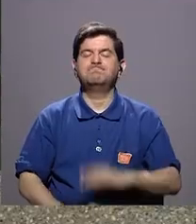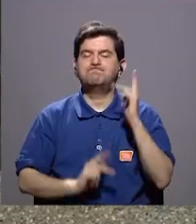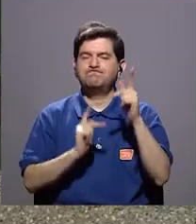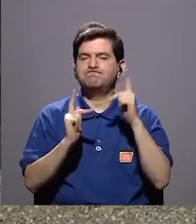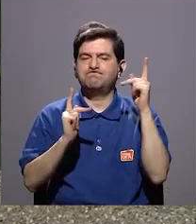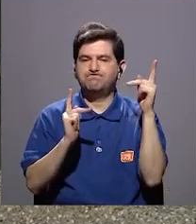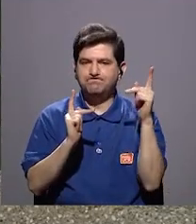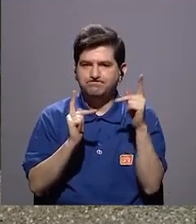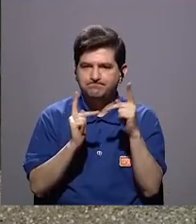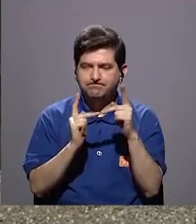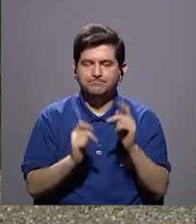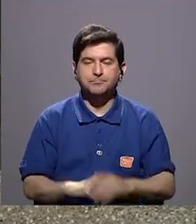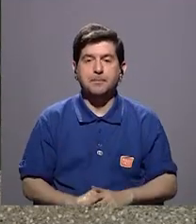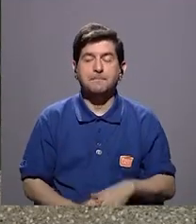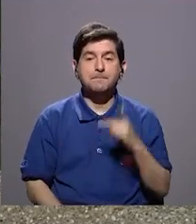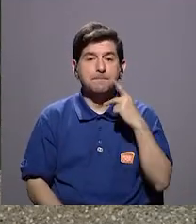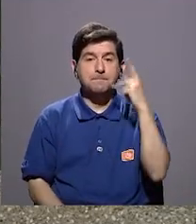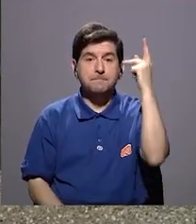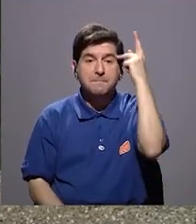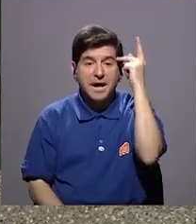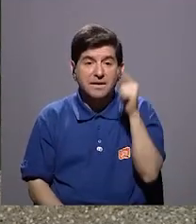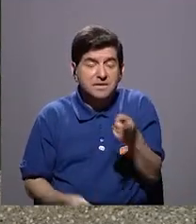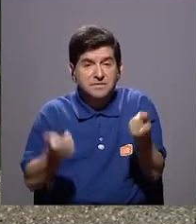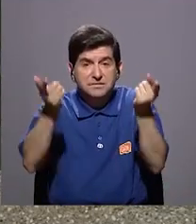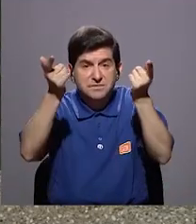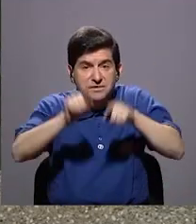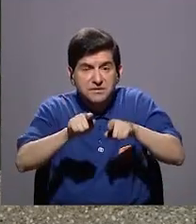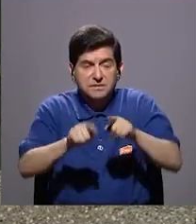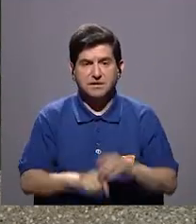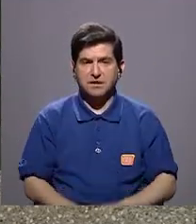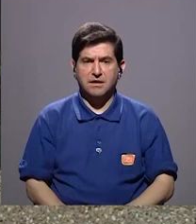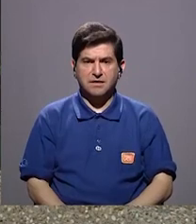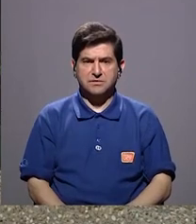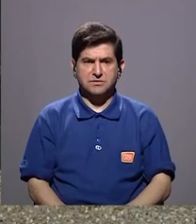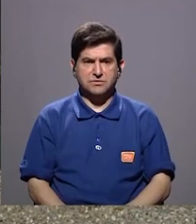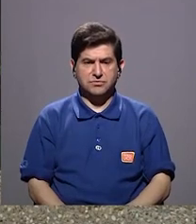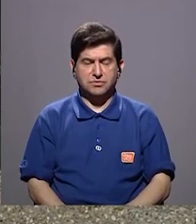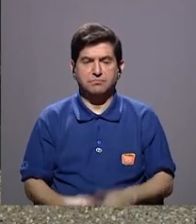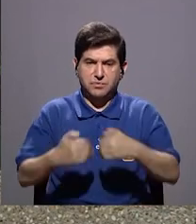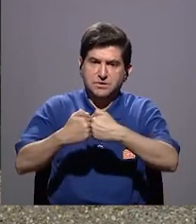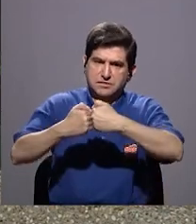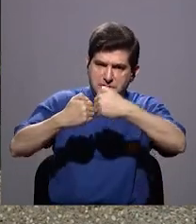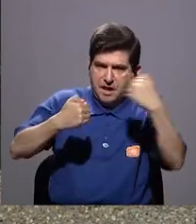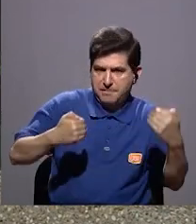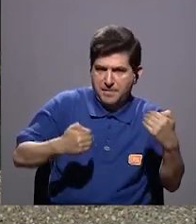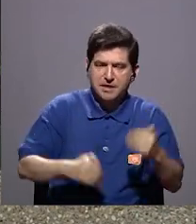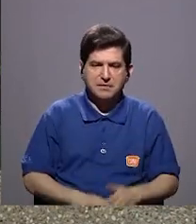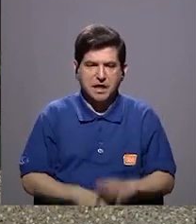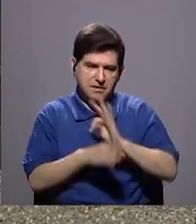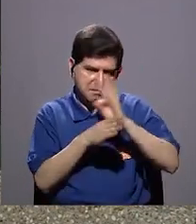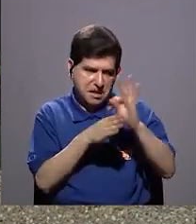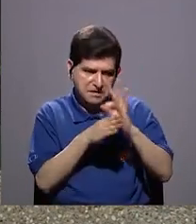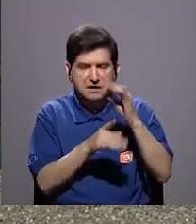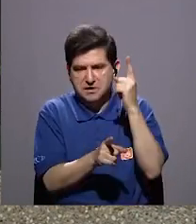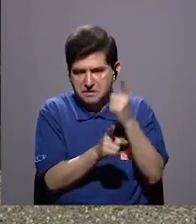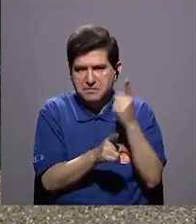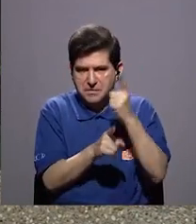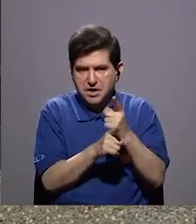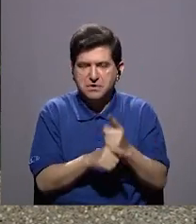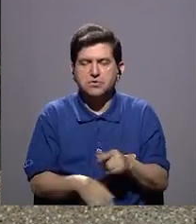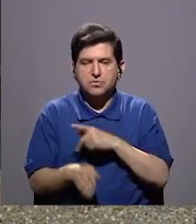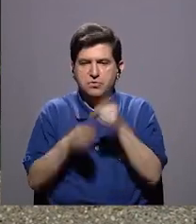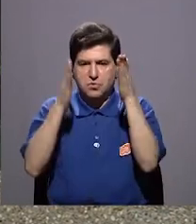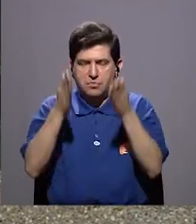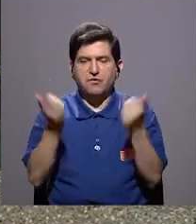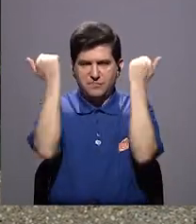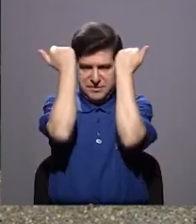Perfecto. Y aquí los padres, ¿cómo pueden brindar, pues aparte del tratamiento correspondiente con el